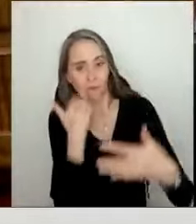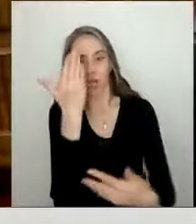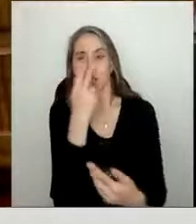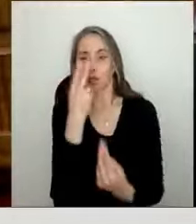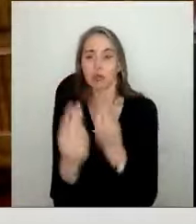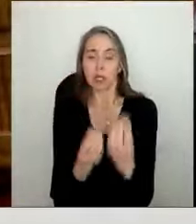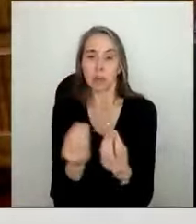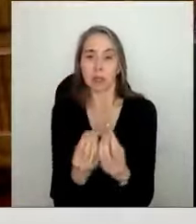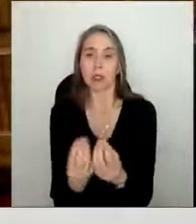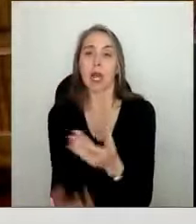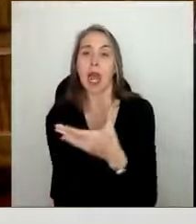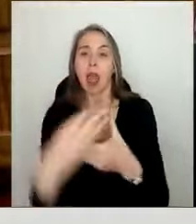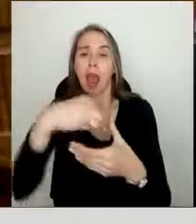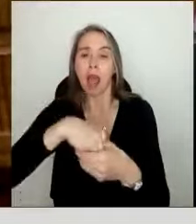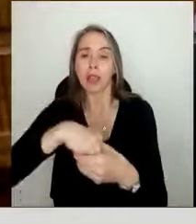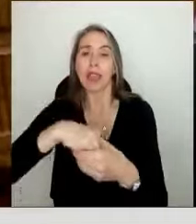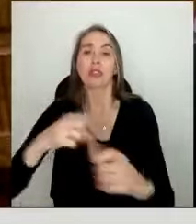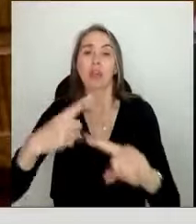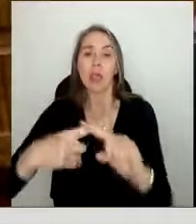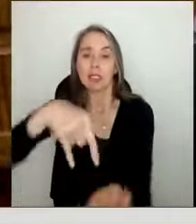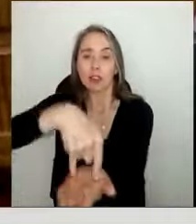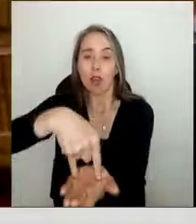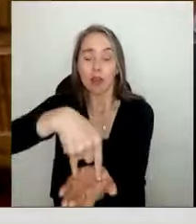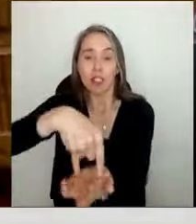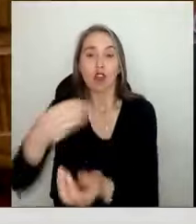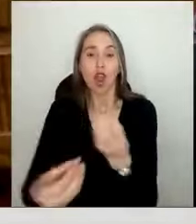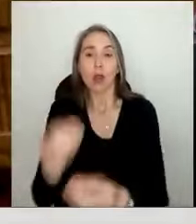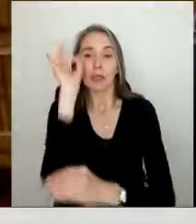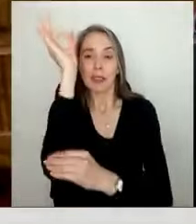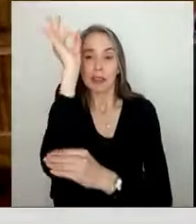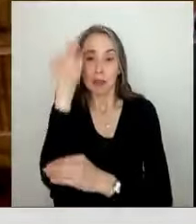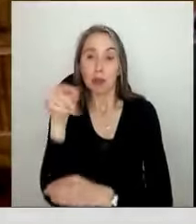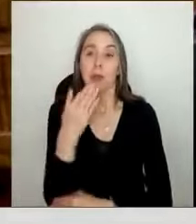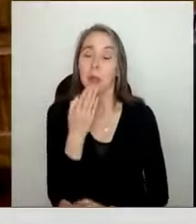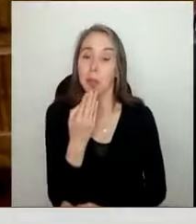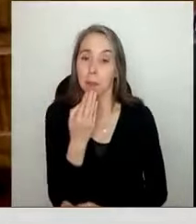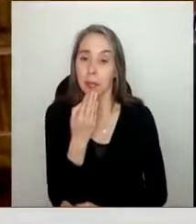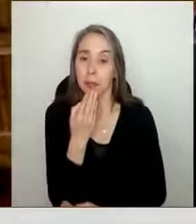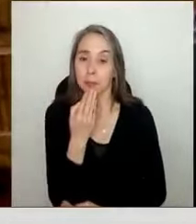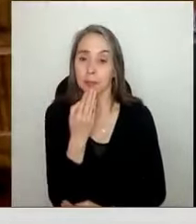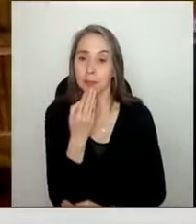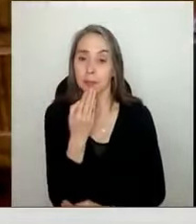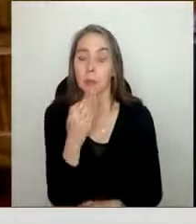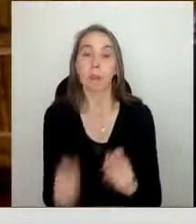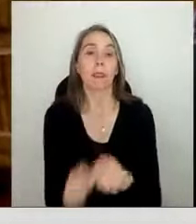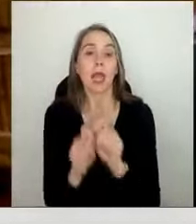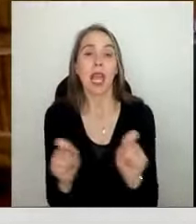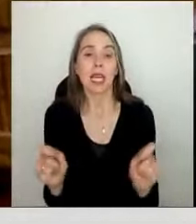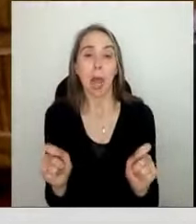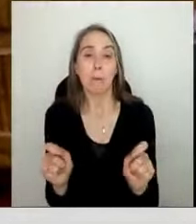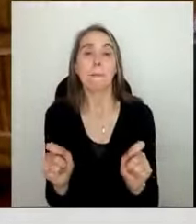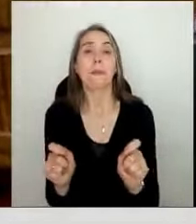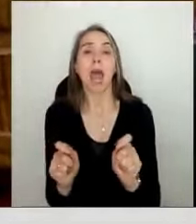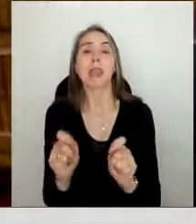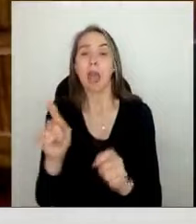al interior del ex Congreso Nacional así fue en el marco de la campaña por el apruebo